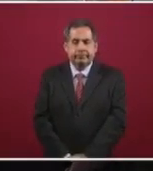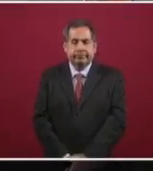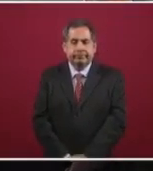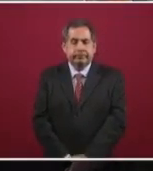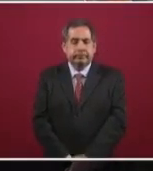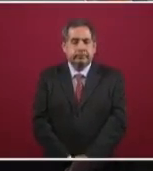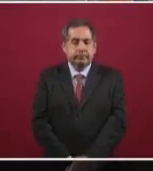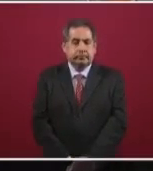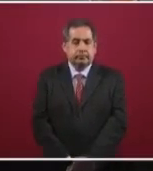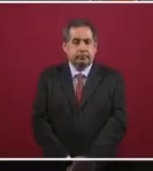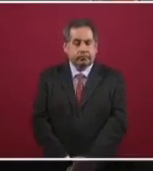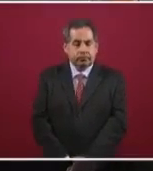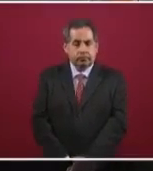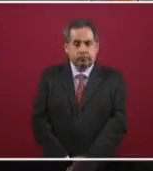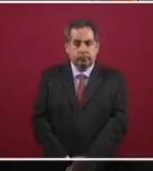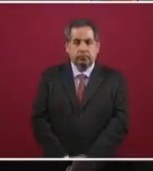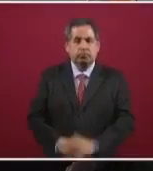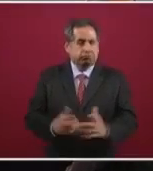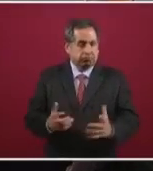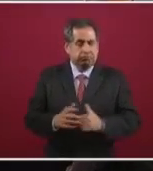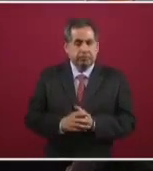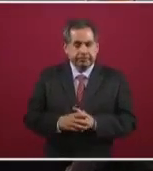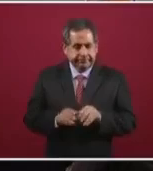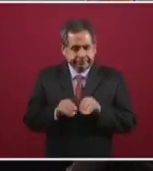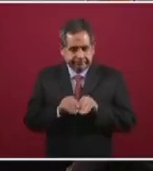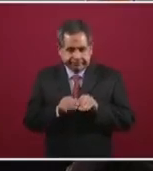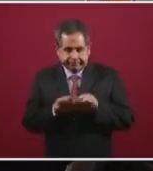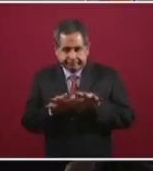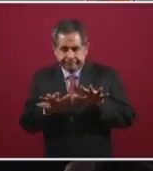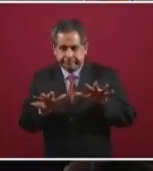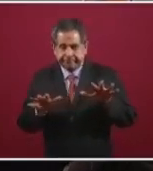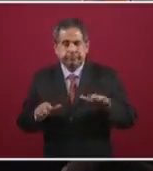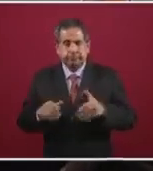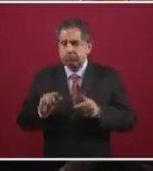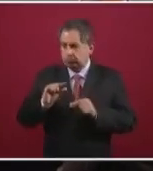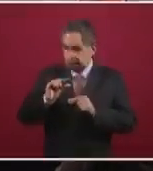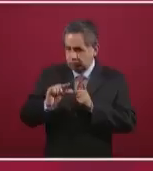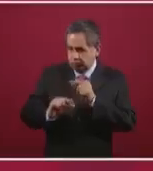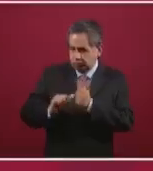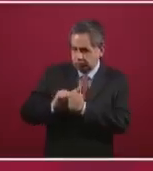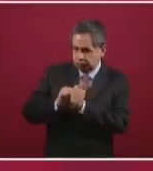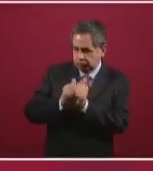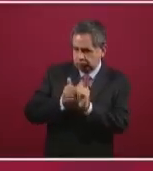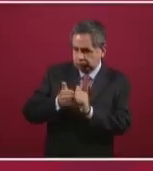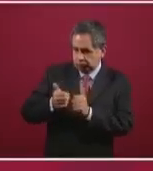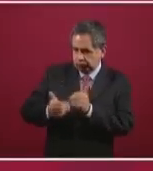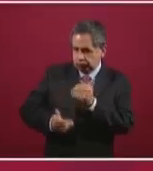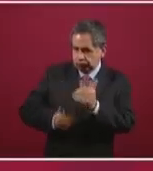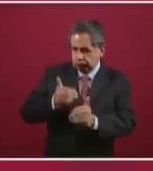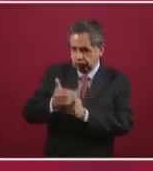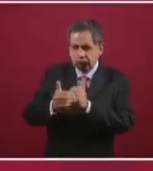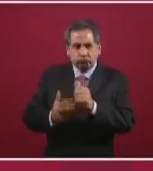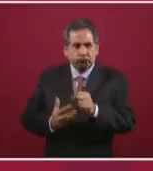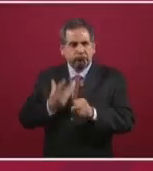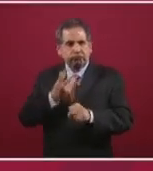Bueno, así vamos. Es un proceso de